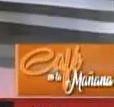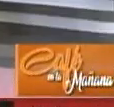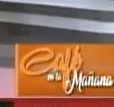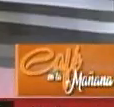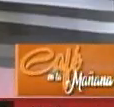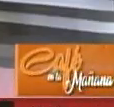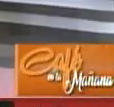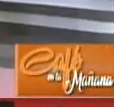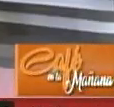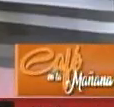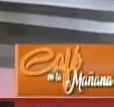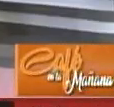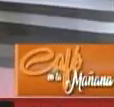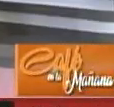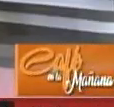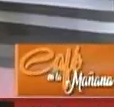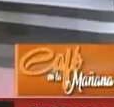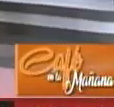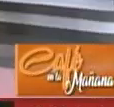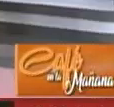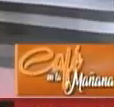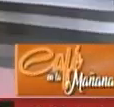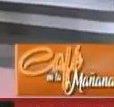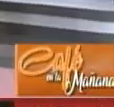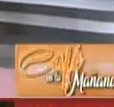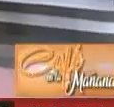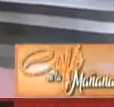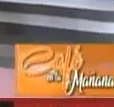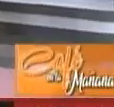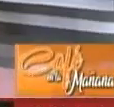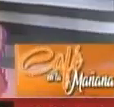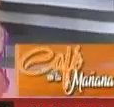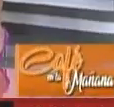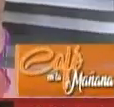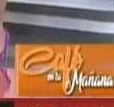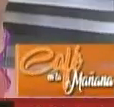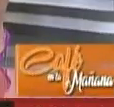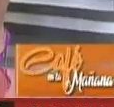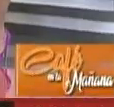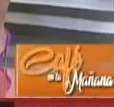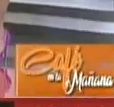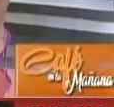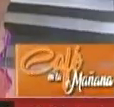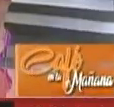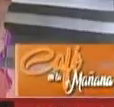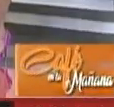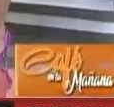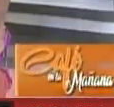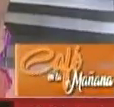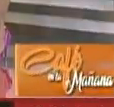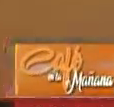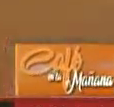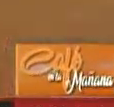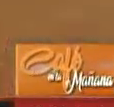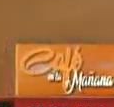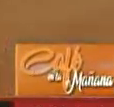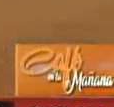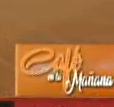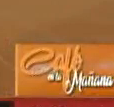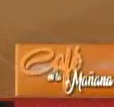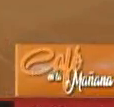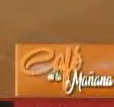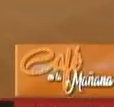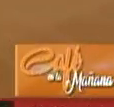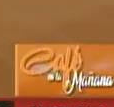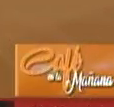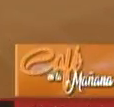qué tanto amor y por qué tanta necesidad de quitarle deciduo a Venezuela? Bueno, hay datos interesantes, queremos compartirlo con todas y todos ustedes. Fíjense acá. Fue